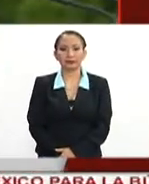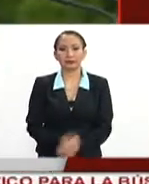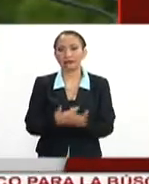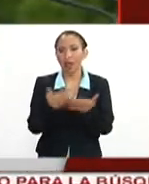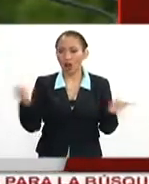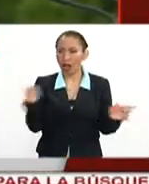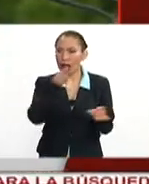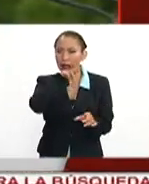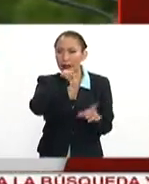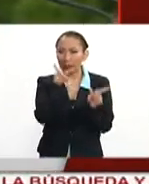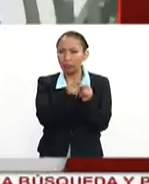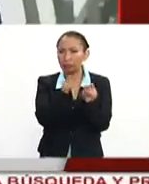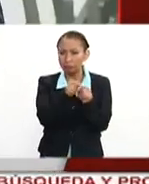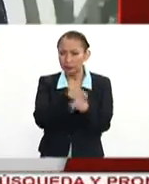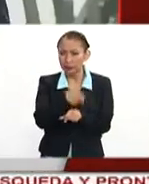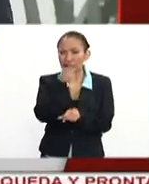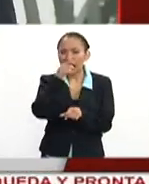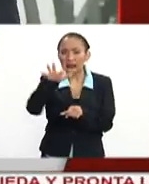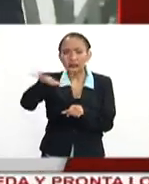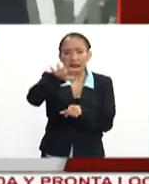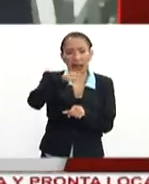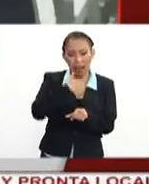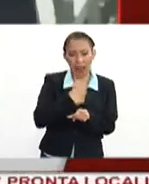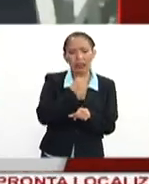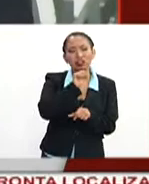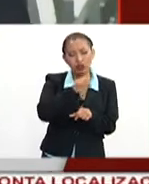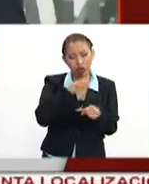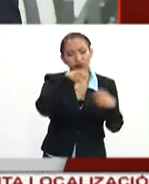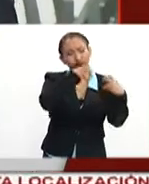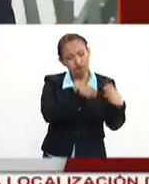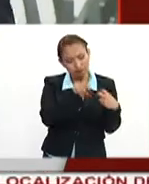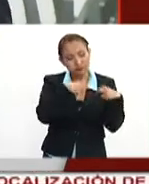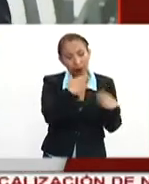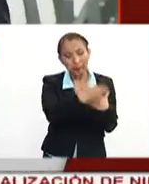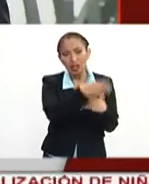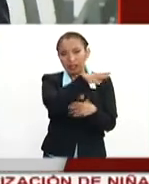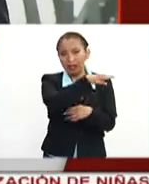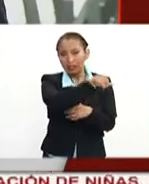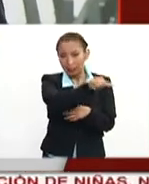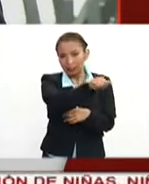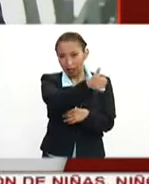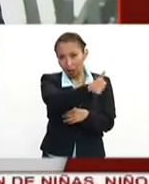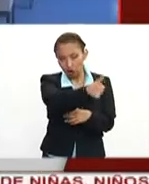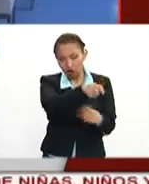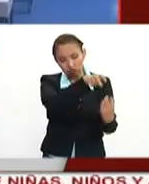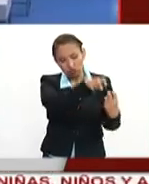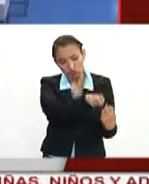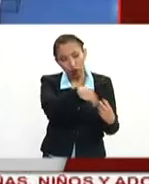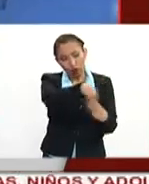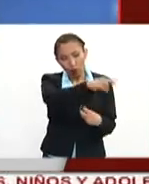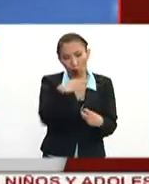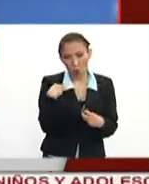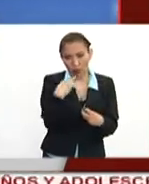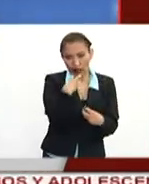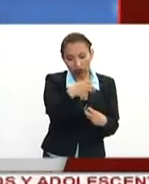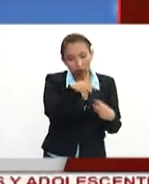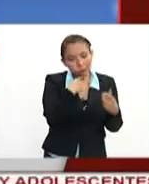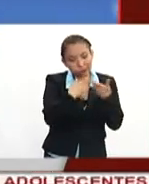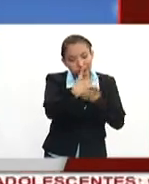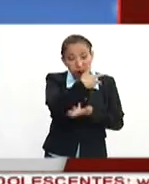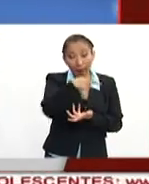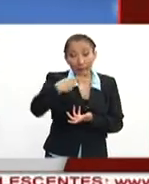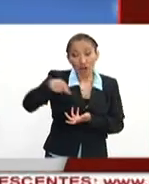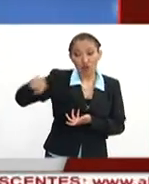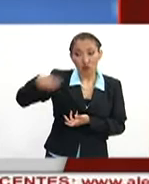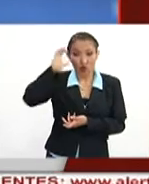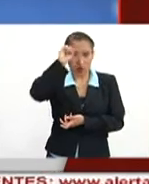Vamos a platicar rápidamente de cuáles son los escenarios. Canadá sí va a llegar, se va a sentar a la mesa el próximo 16 de agosto en Washington. Sin embargo,